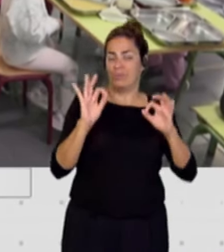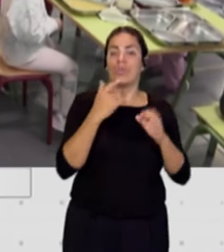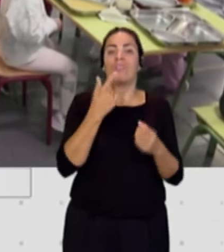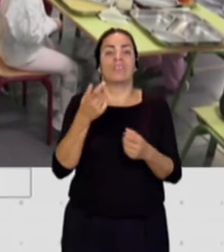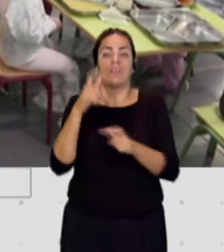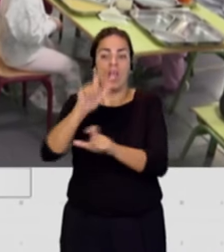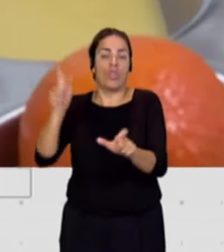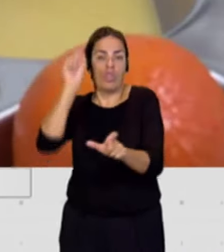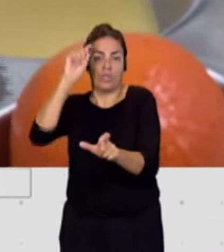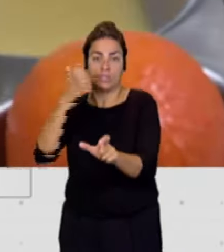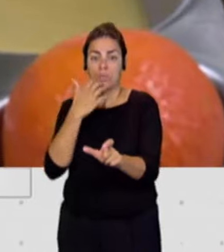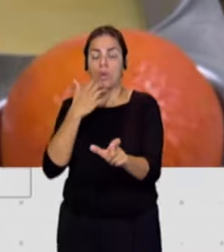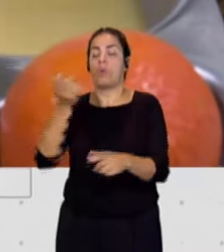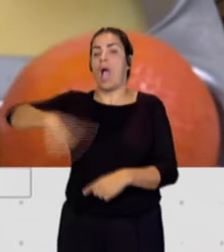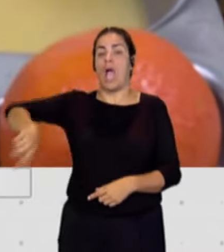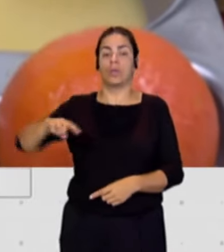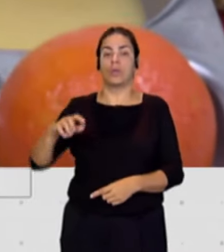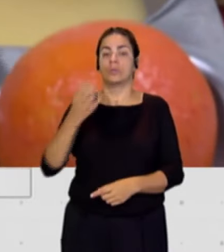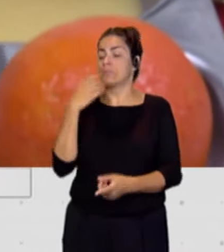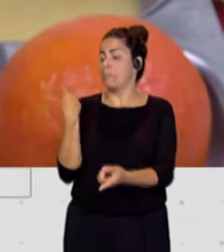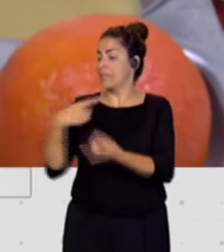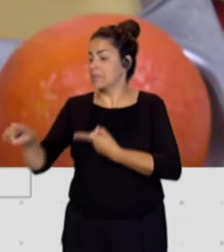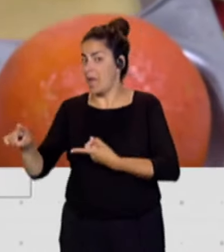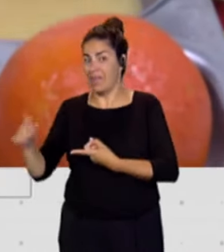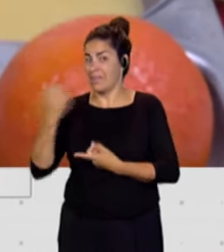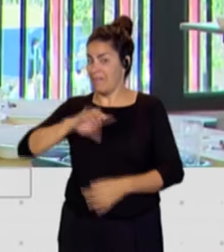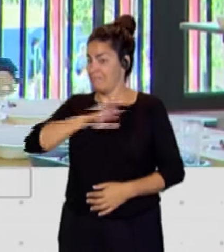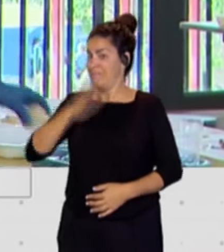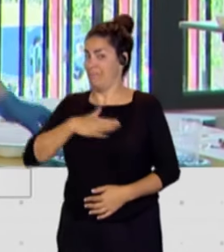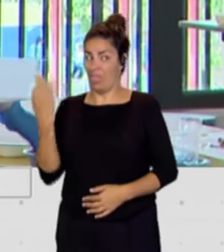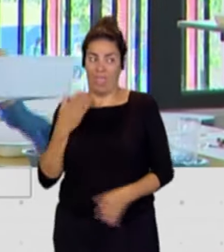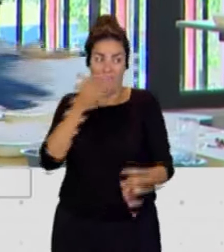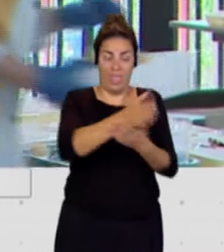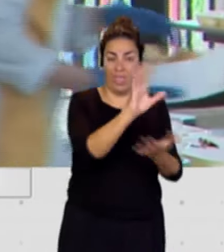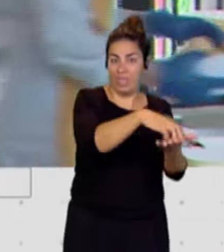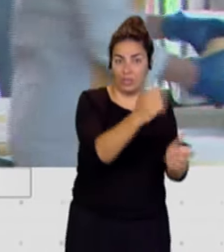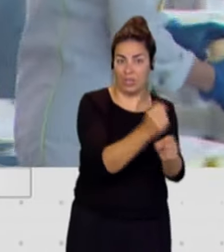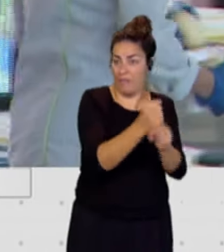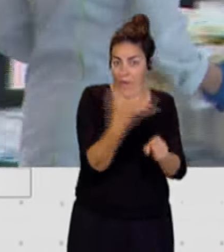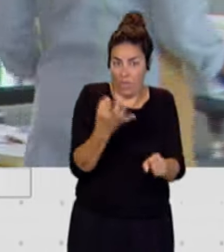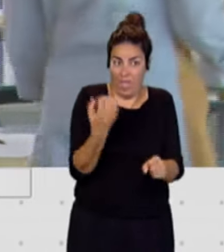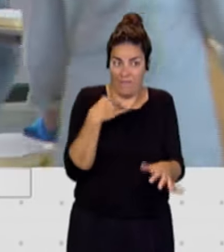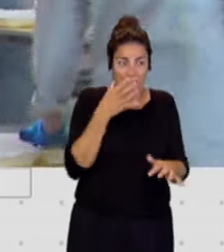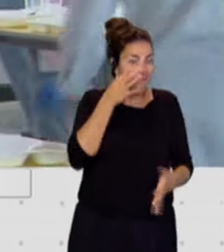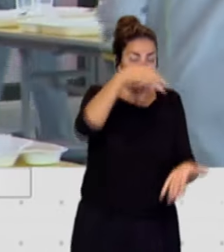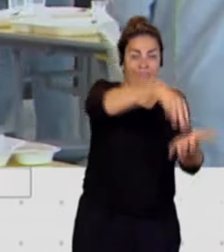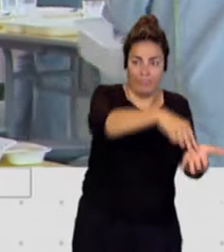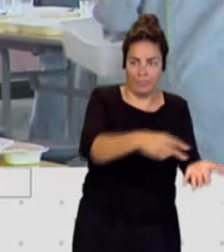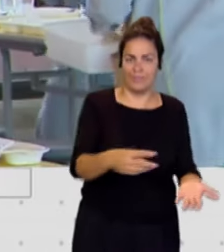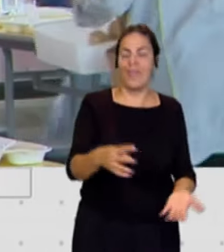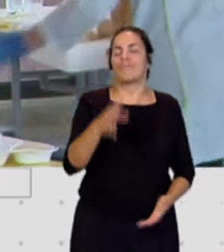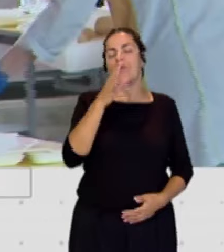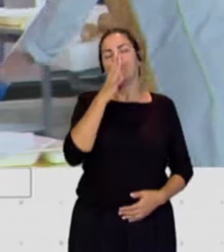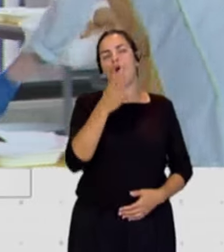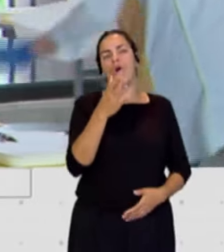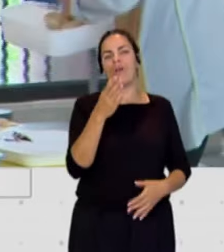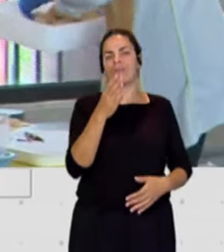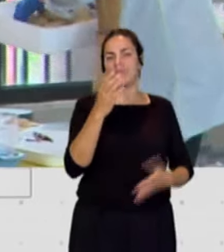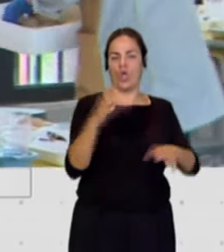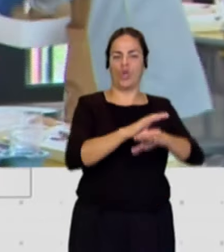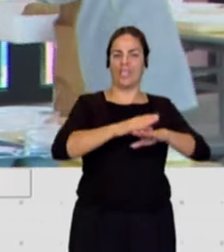los docentes le mandan un mensajito y a las 24 horas tienen que estar en el centro de su trabajo porque son contratados directamente por la consejería es la la razón que da el consejero